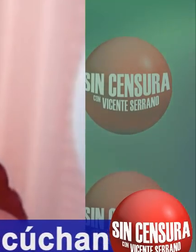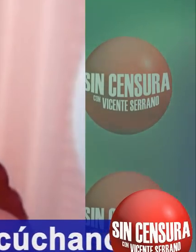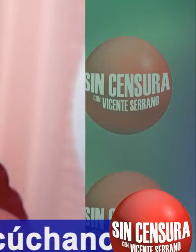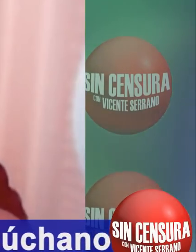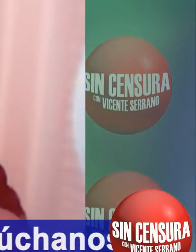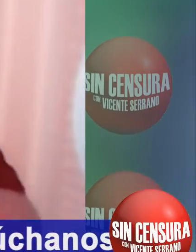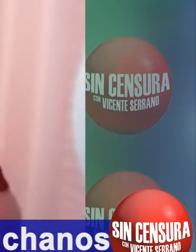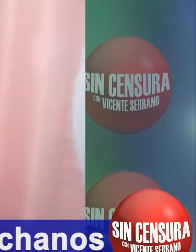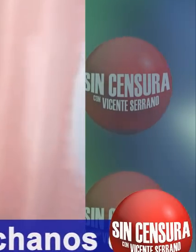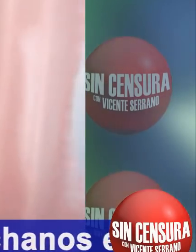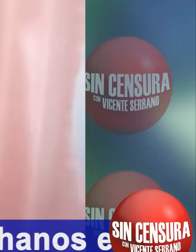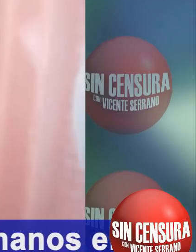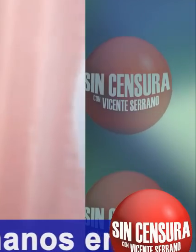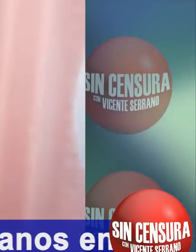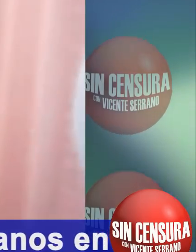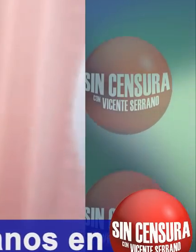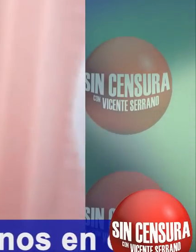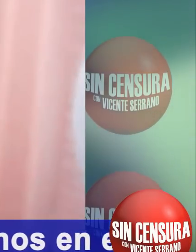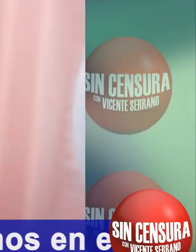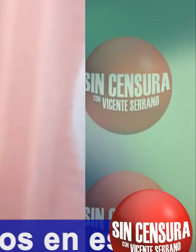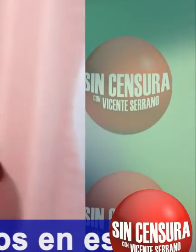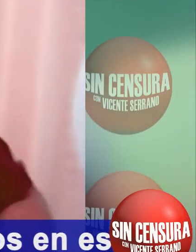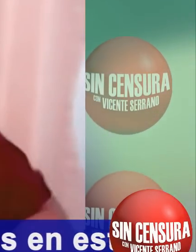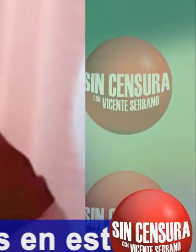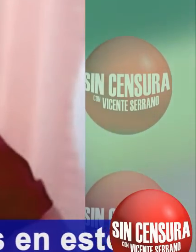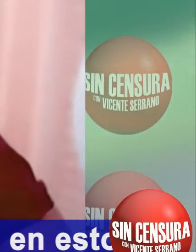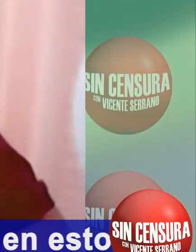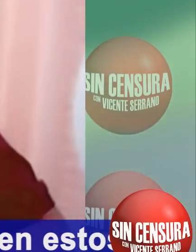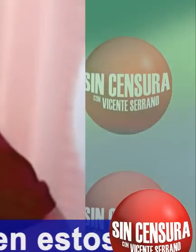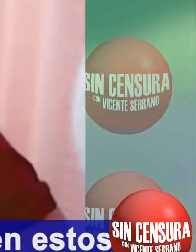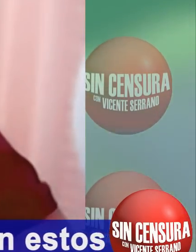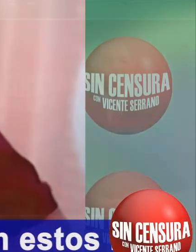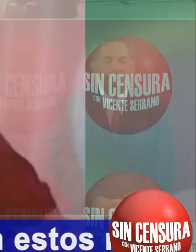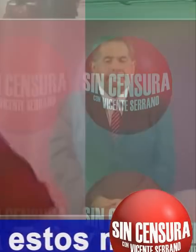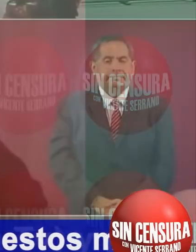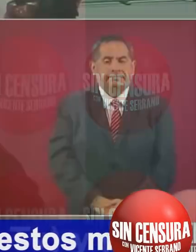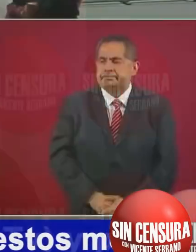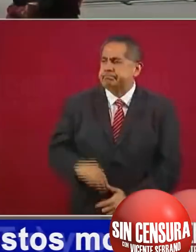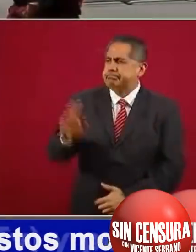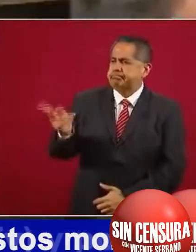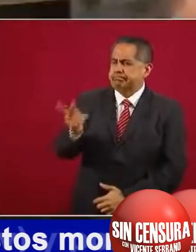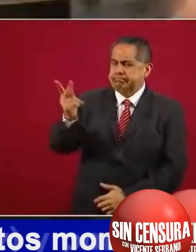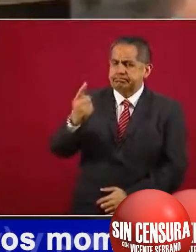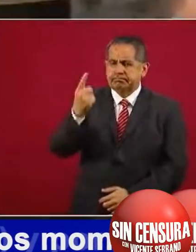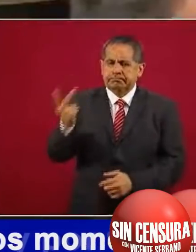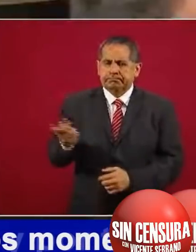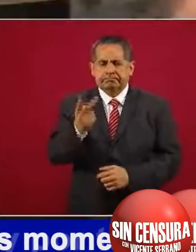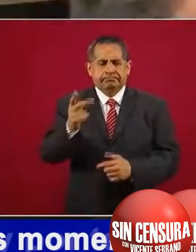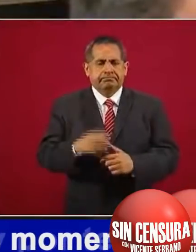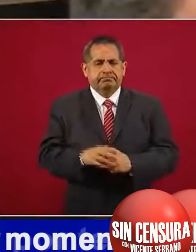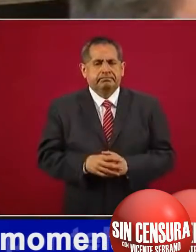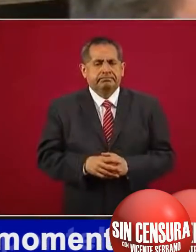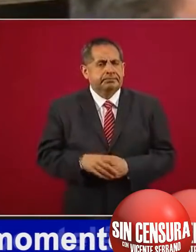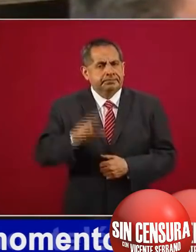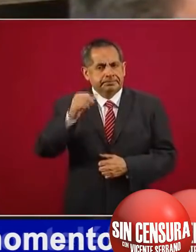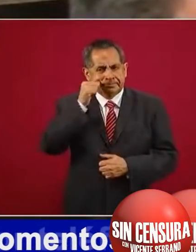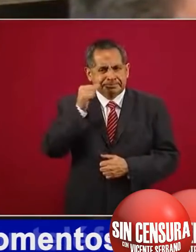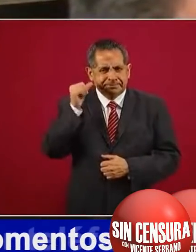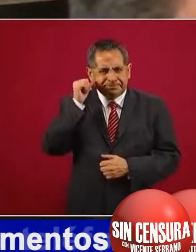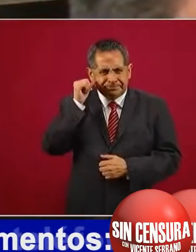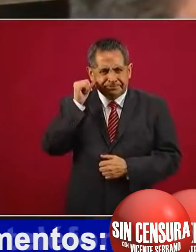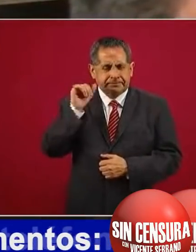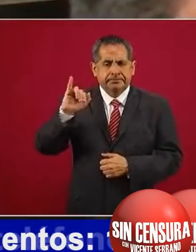López-Gatell, consejero. Veamos y escuchemos, doña Ceci. Adelante con esto, por favor. Pregunta más. Ayer